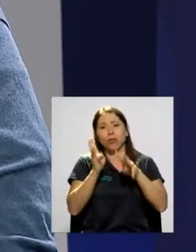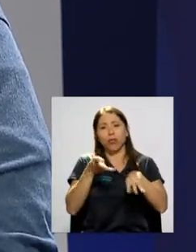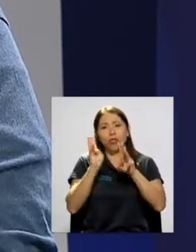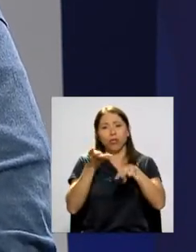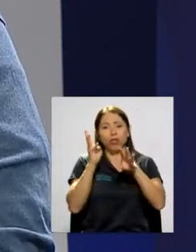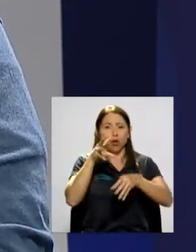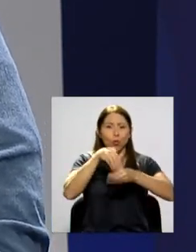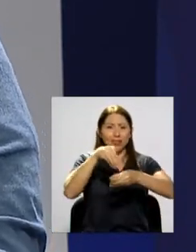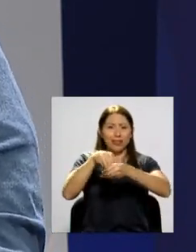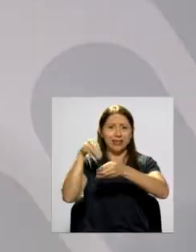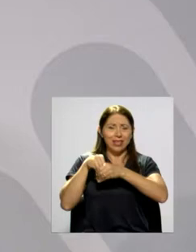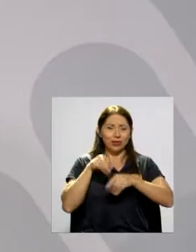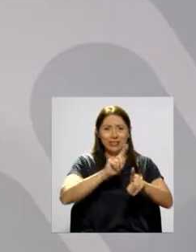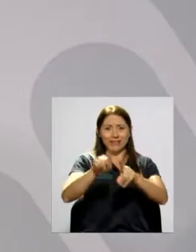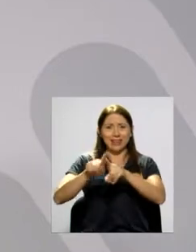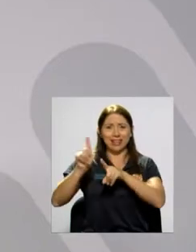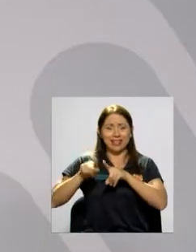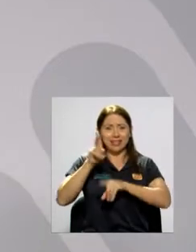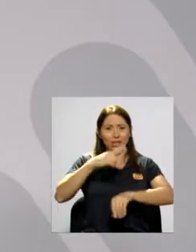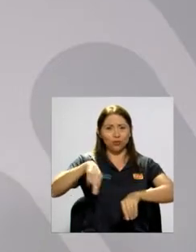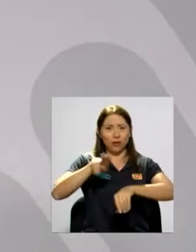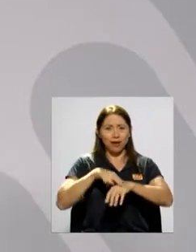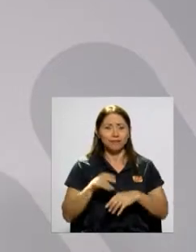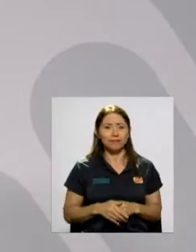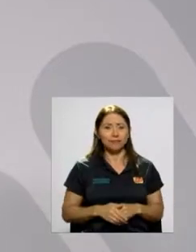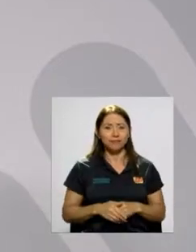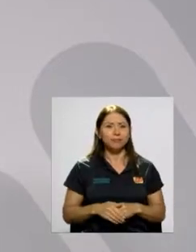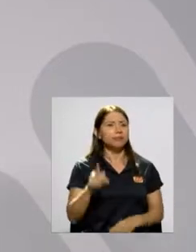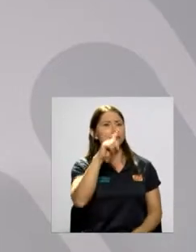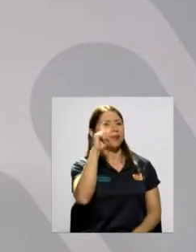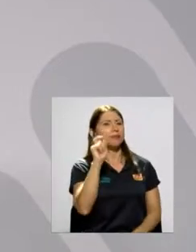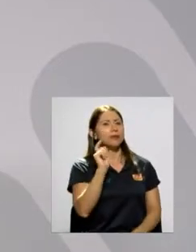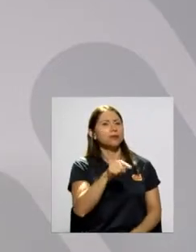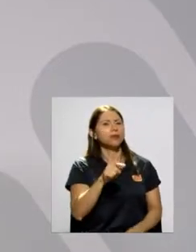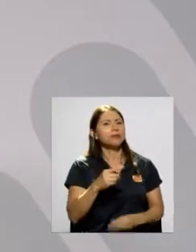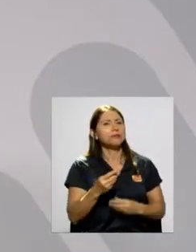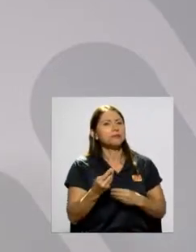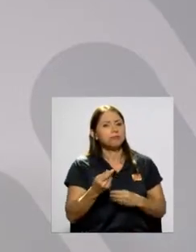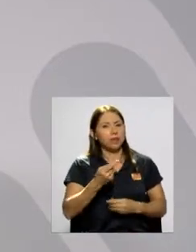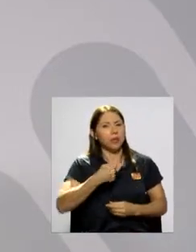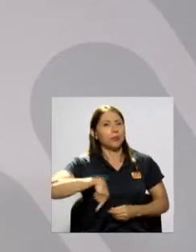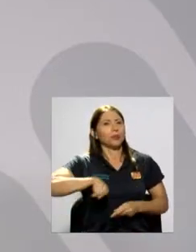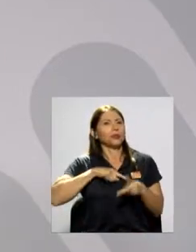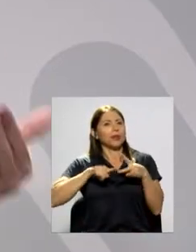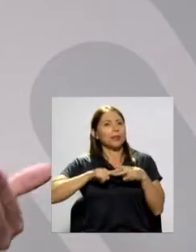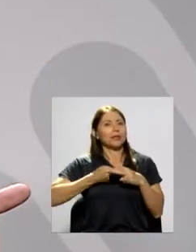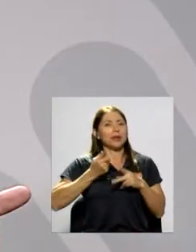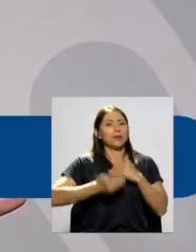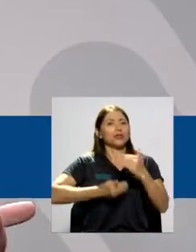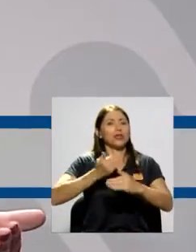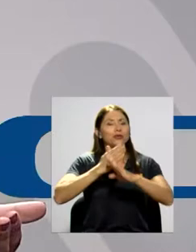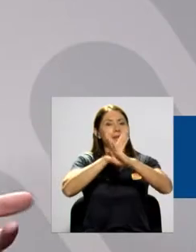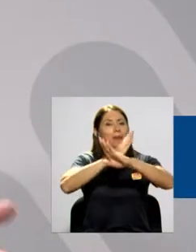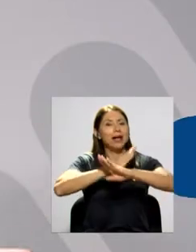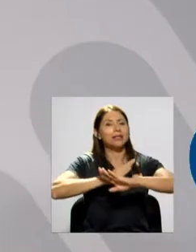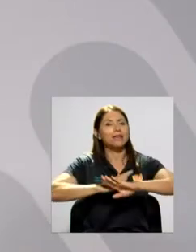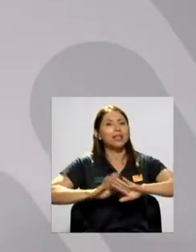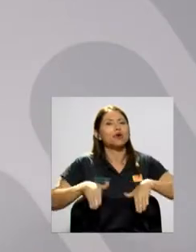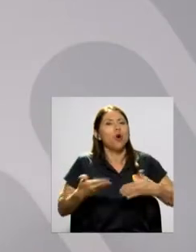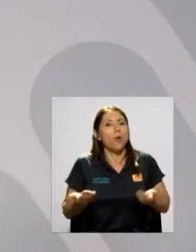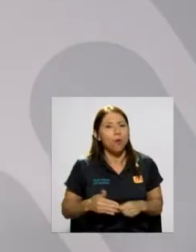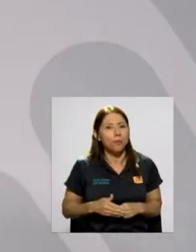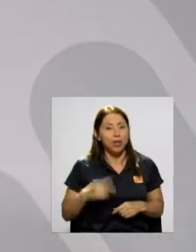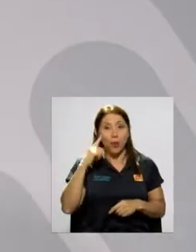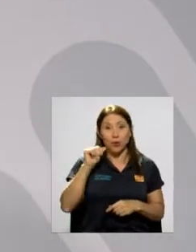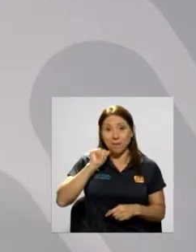diversa naturaleza, ¿no? Y la pregunta aquí, don Guillermo, es: ¿cómo hacemos para empezar con el proceso de pacificación? Porque mañana Costa